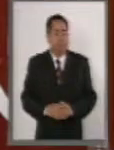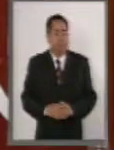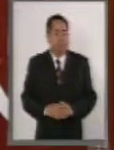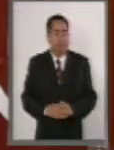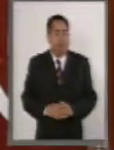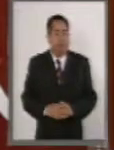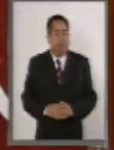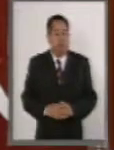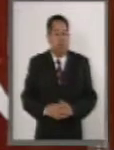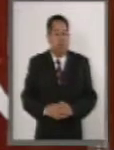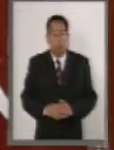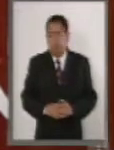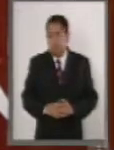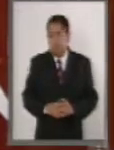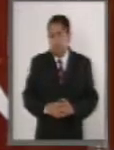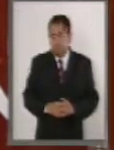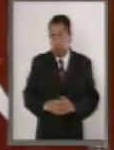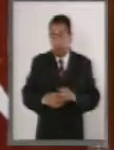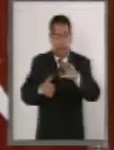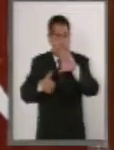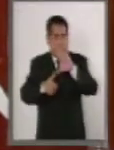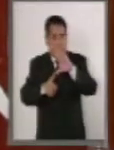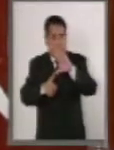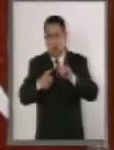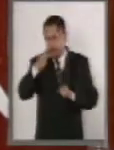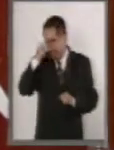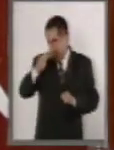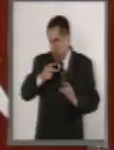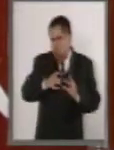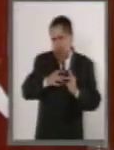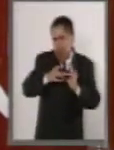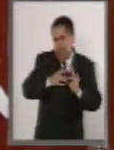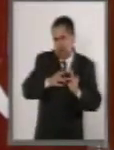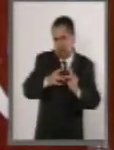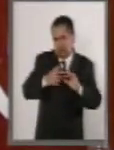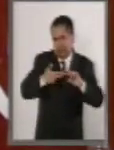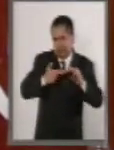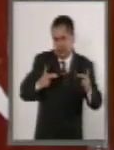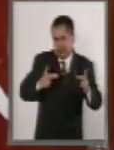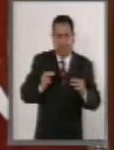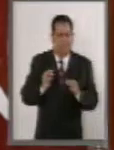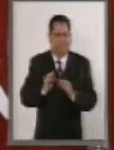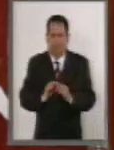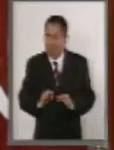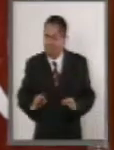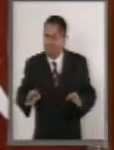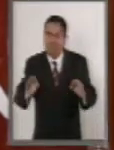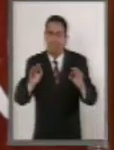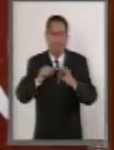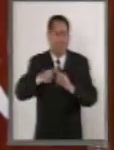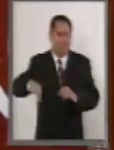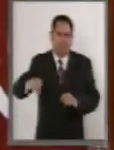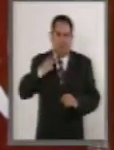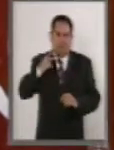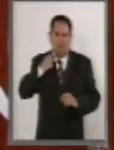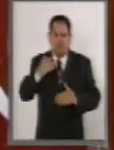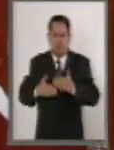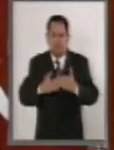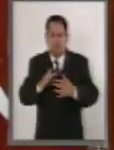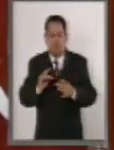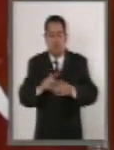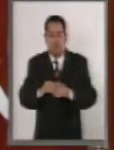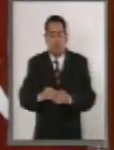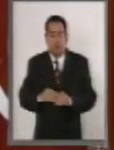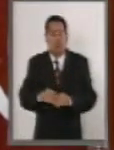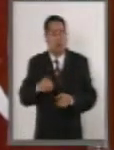La relación de México con América del Norte es sin duda la más relevante para nuestra política exterior, tanto por